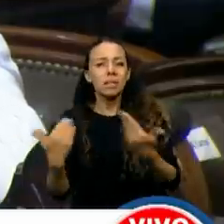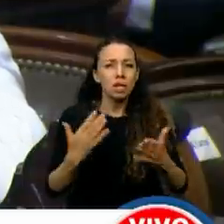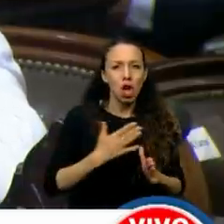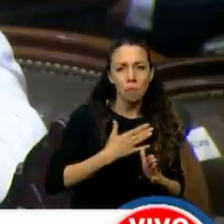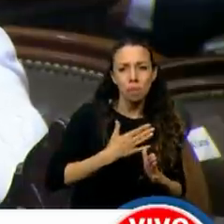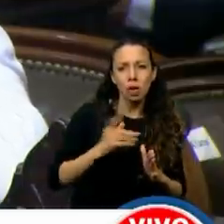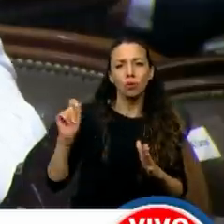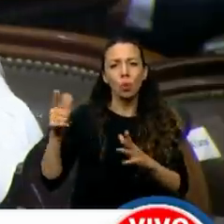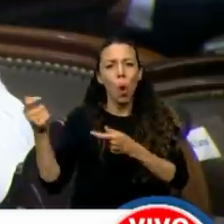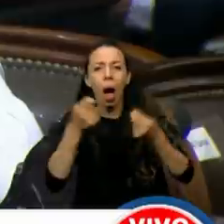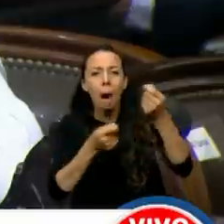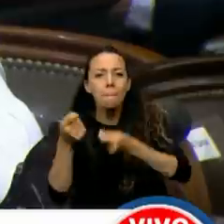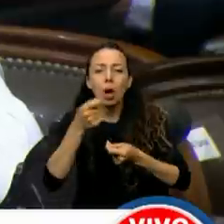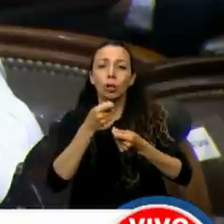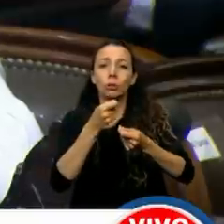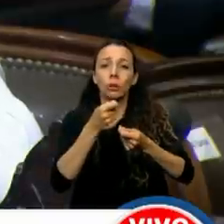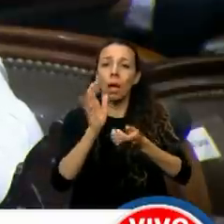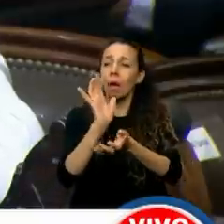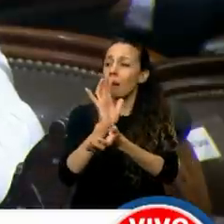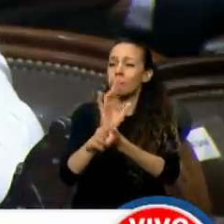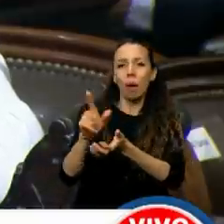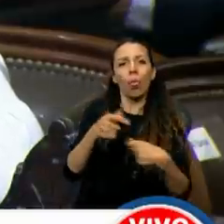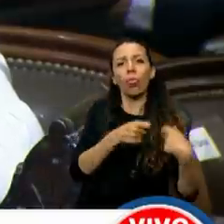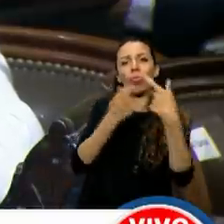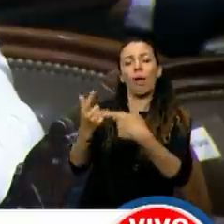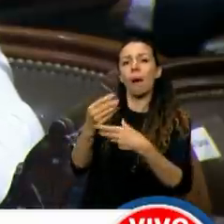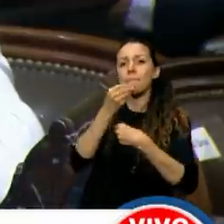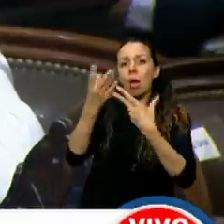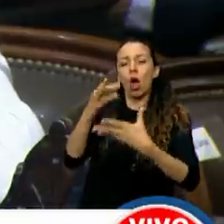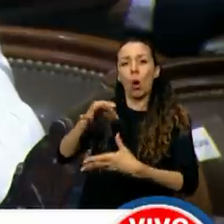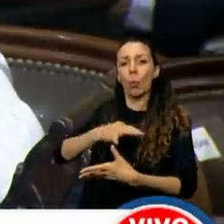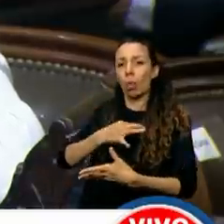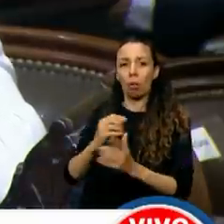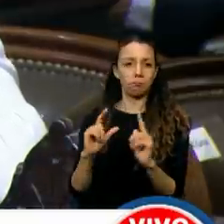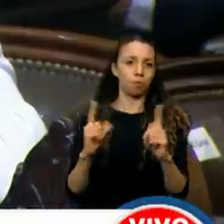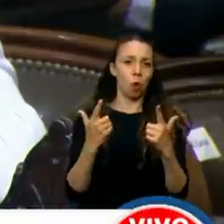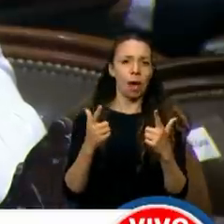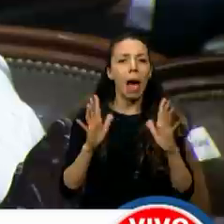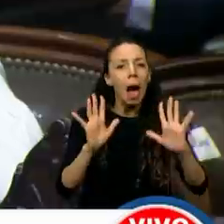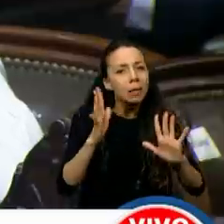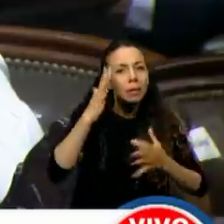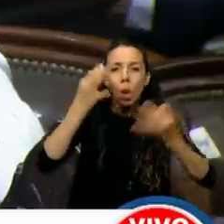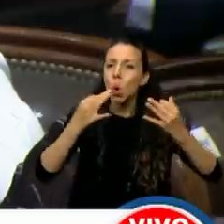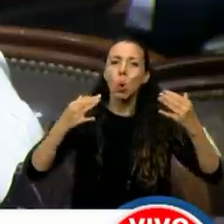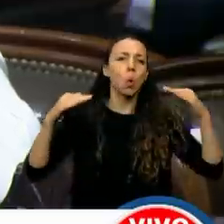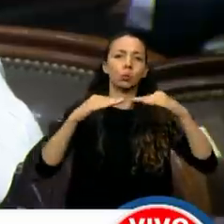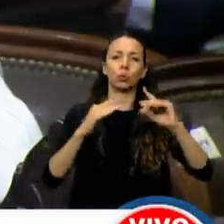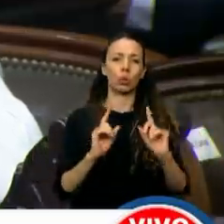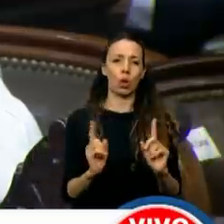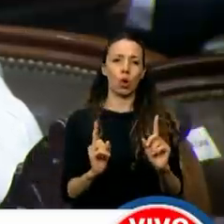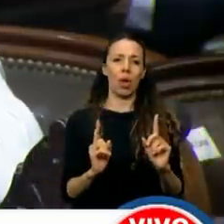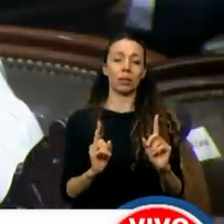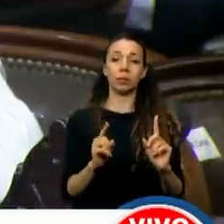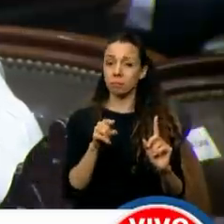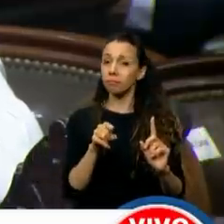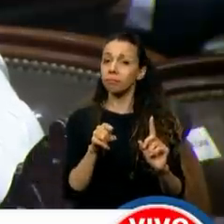están reflejados en mejor calidad de vida ni para ellos ni para sus hijos y esto no es justo y esto tiene que ver porque ya en